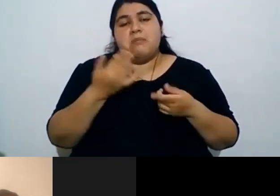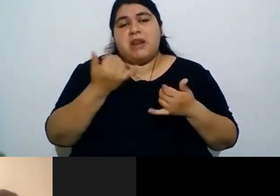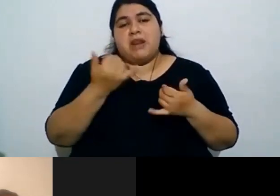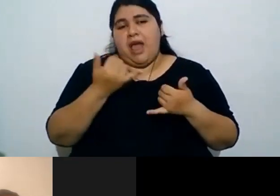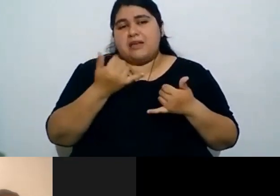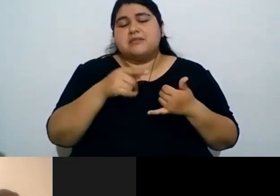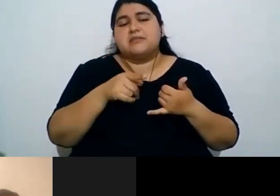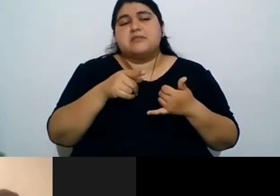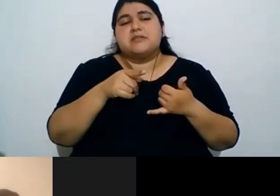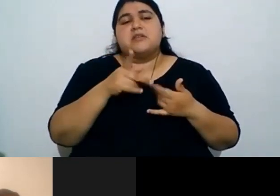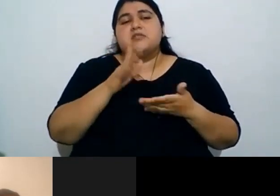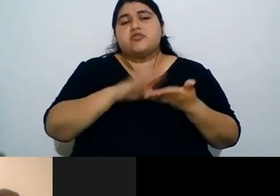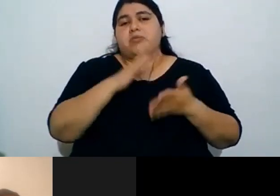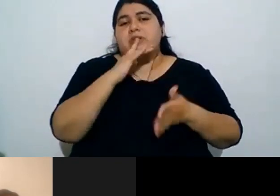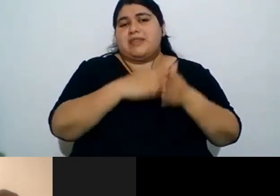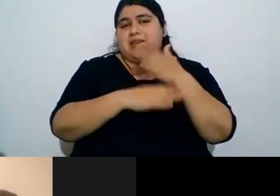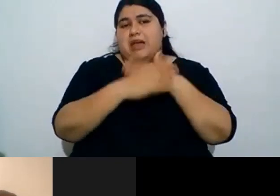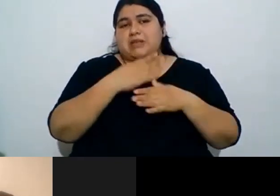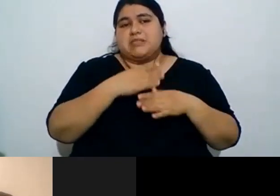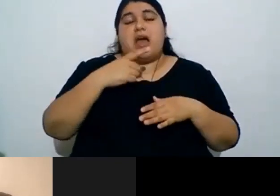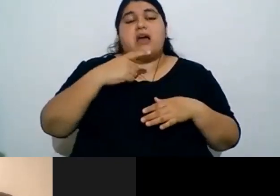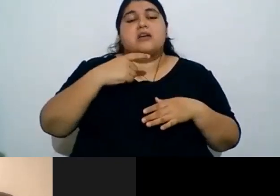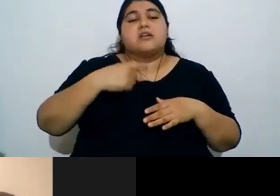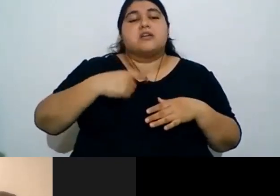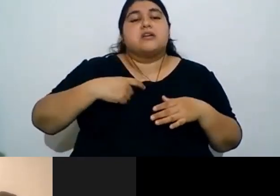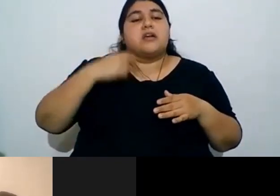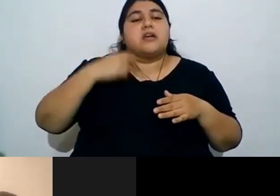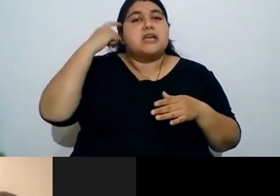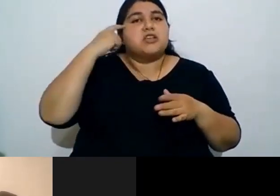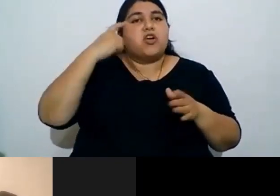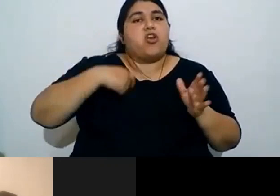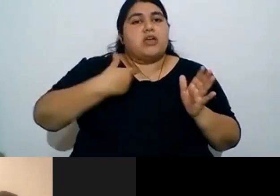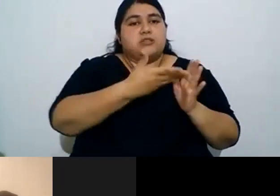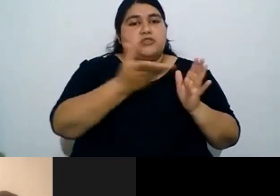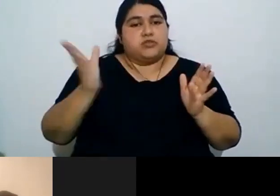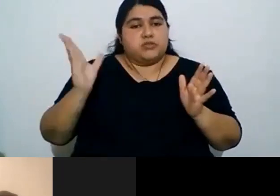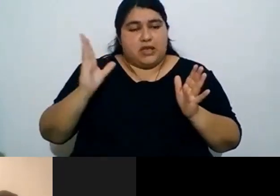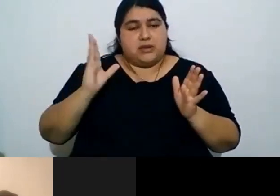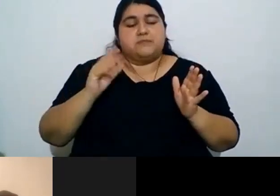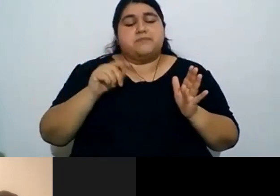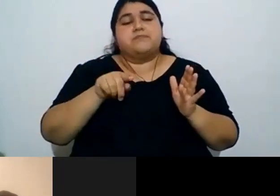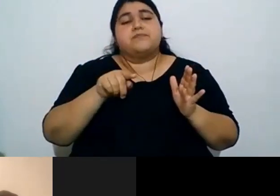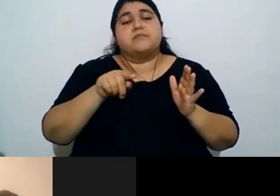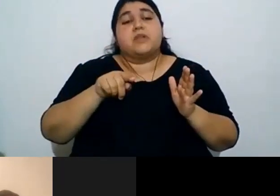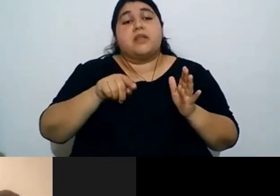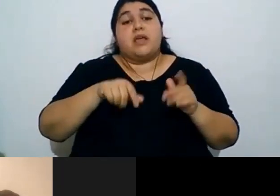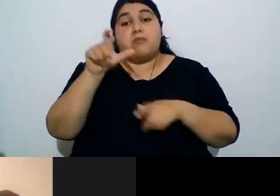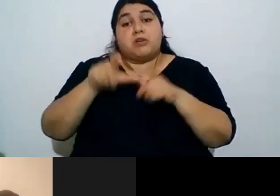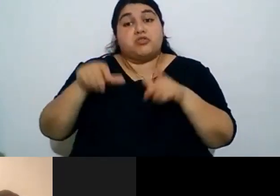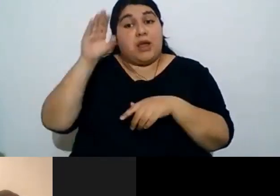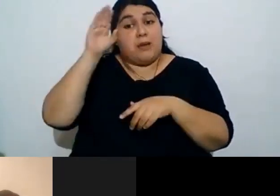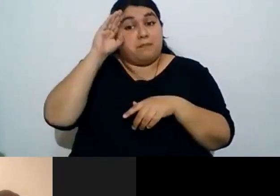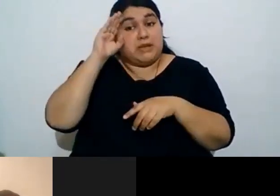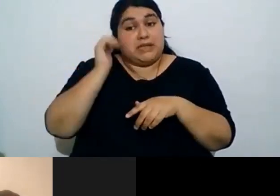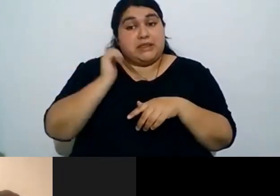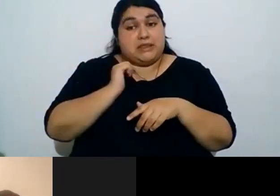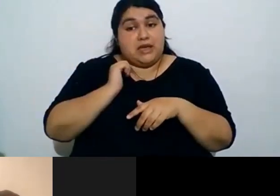fenómeno de la discapacidad psicosocial. Entonces son de los mismos militares que ven tanto